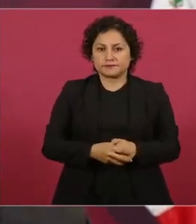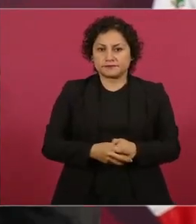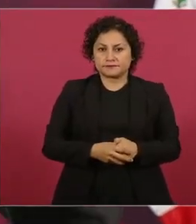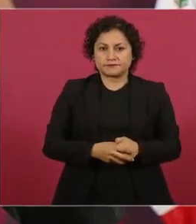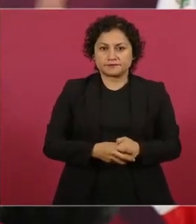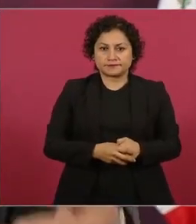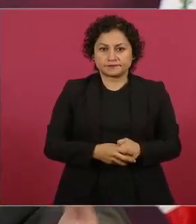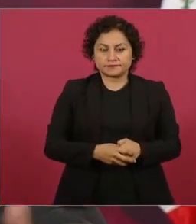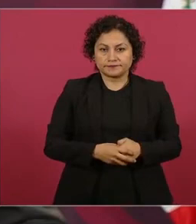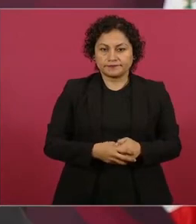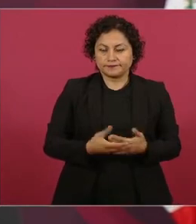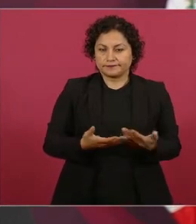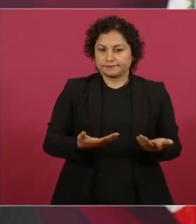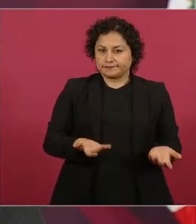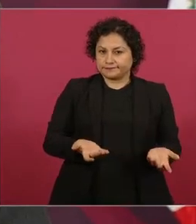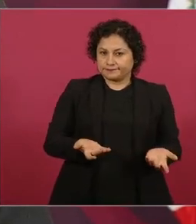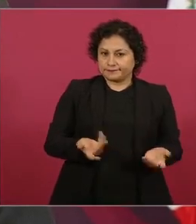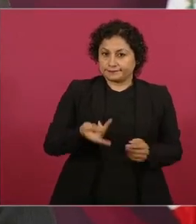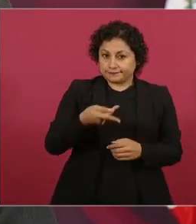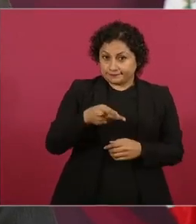A sabiendas